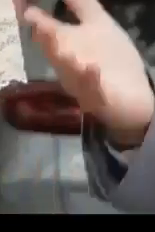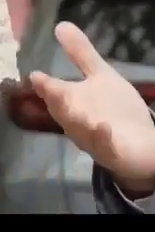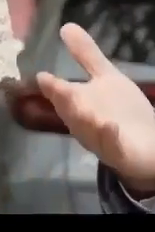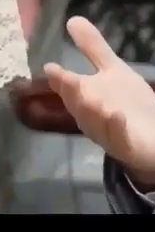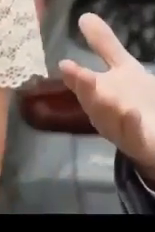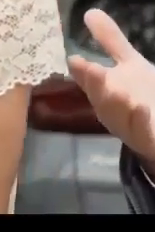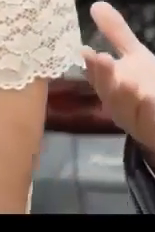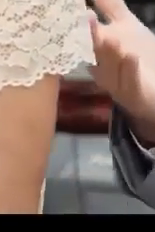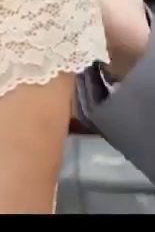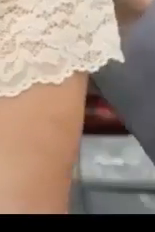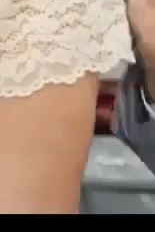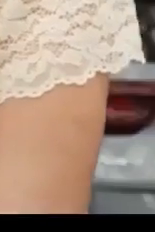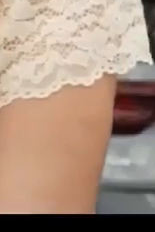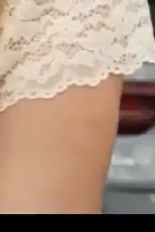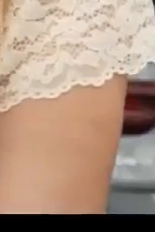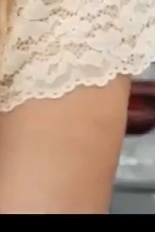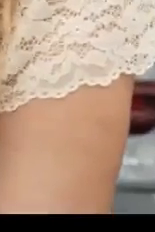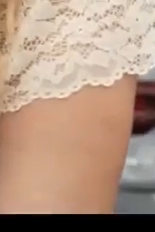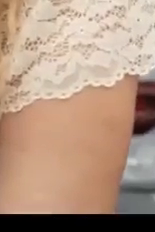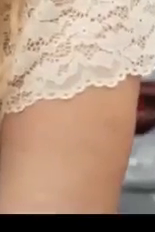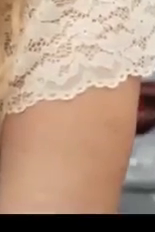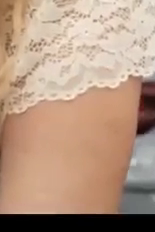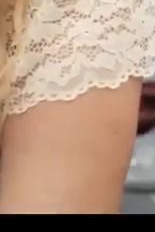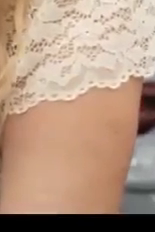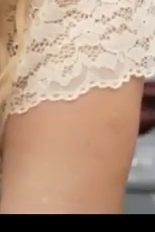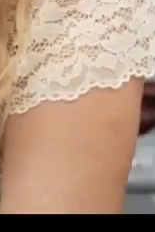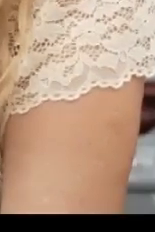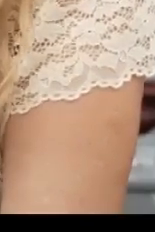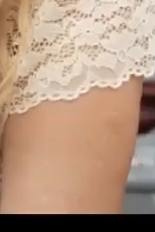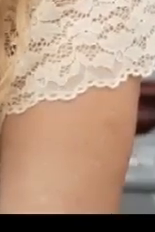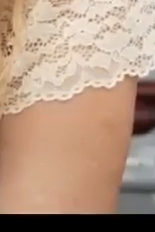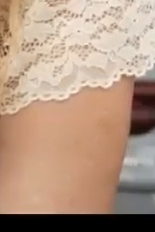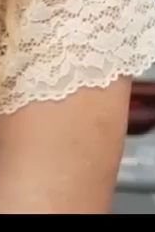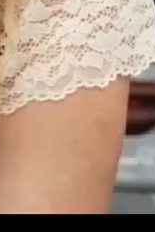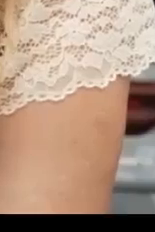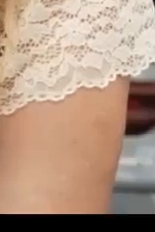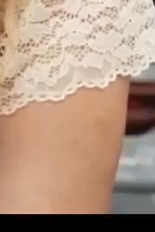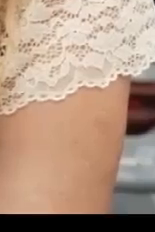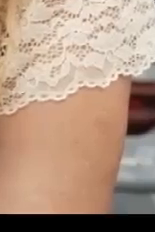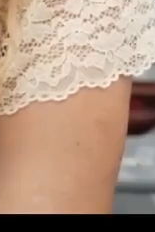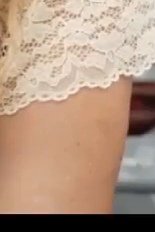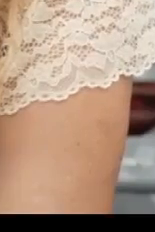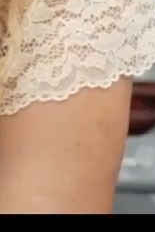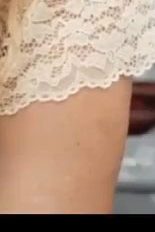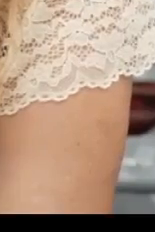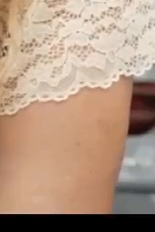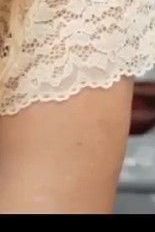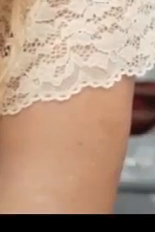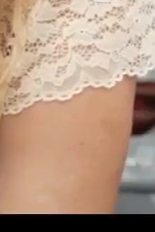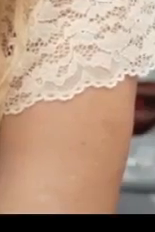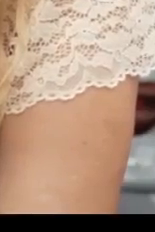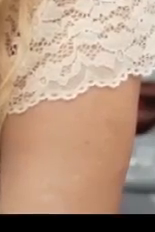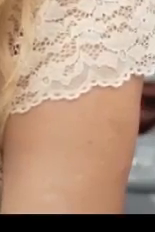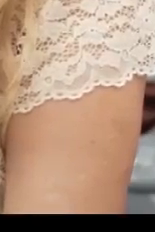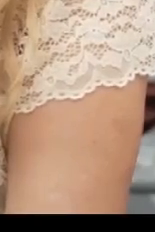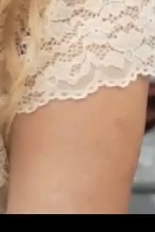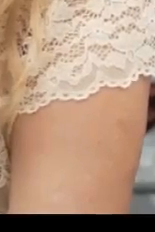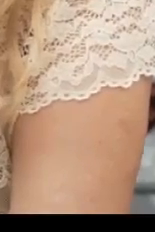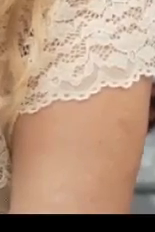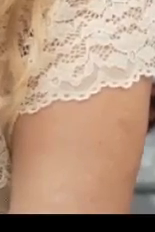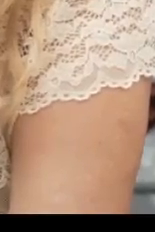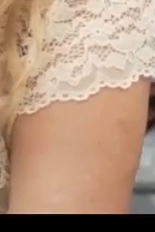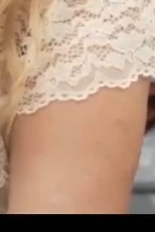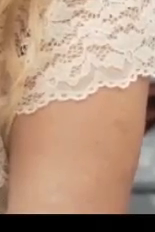entramos a sus hogares y cuando nosotros entramos a los hogares de la gran teleaudiencia, pues nos sentimos uno